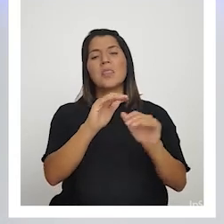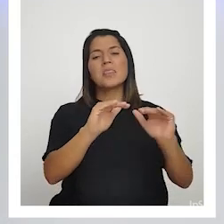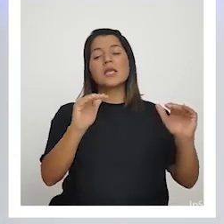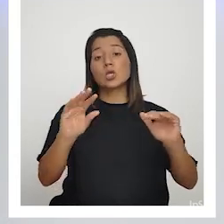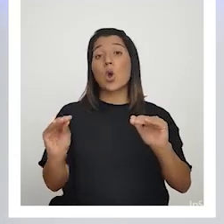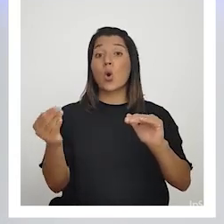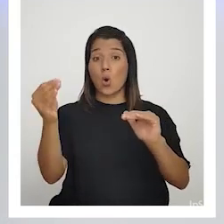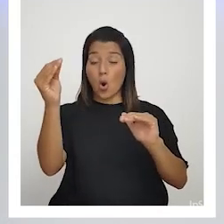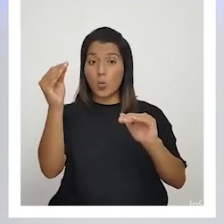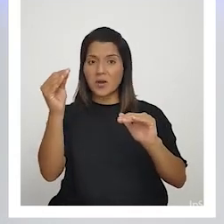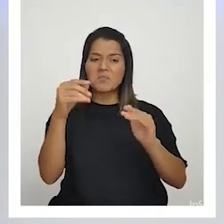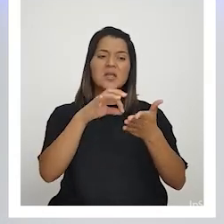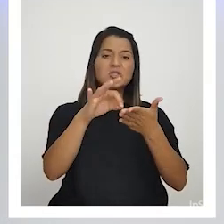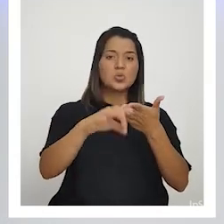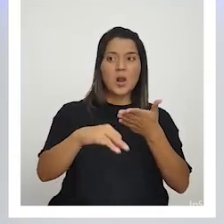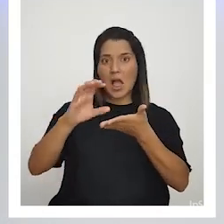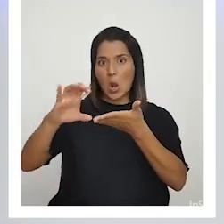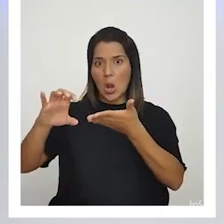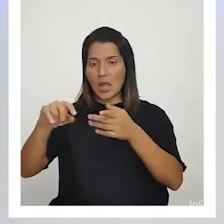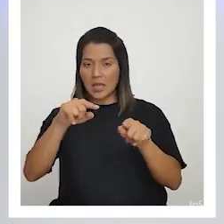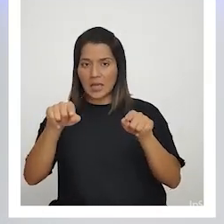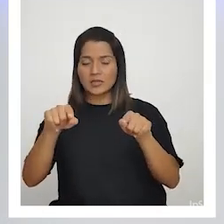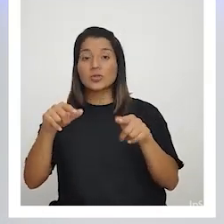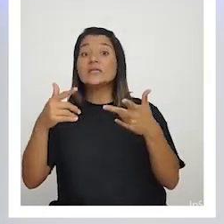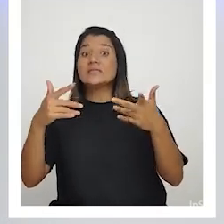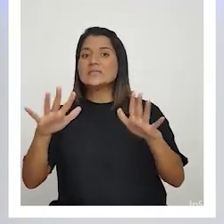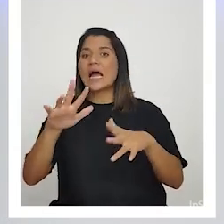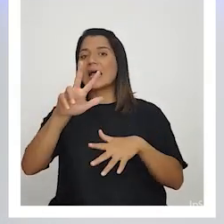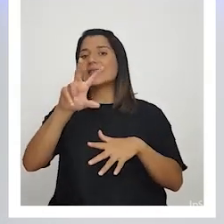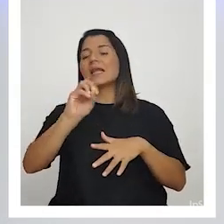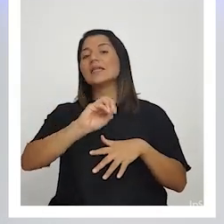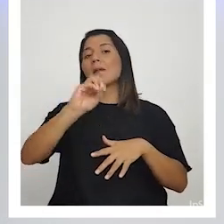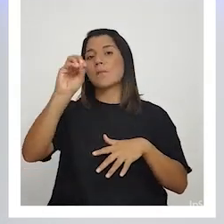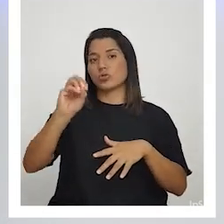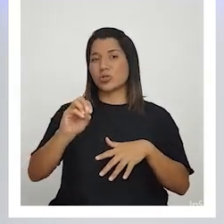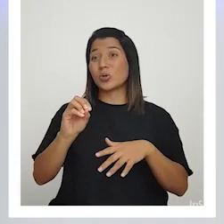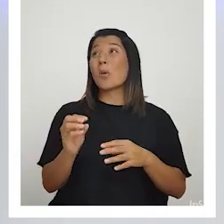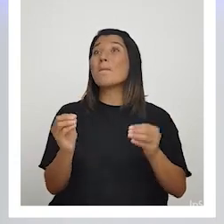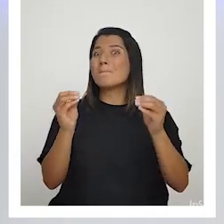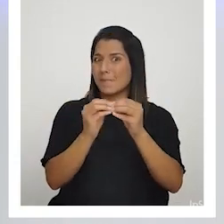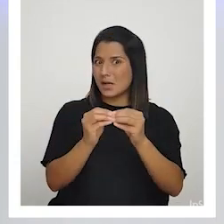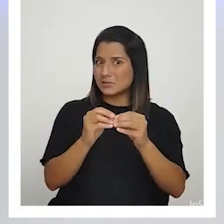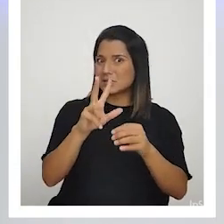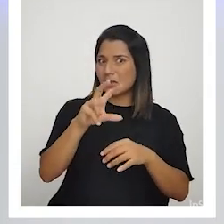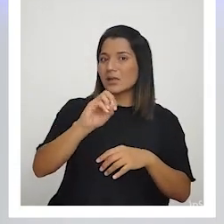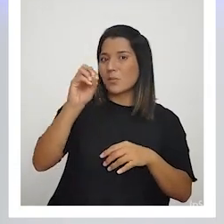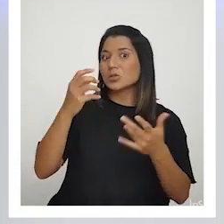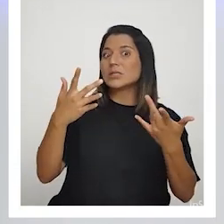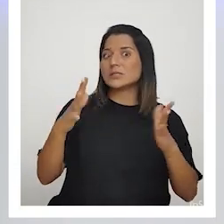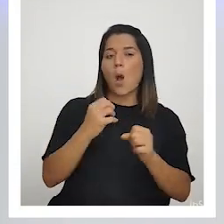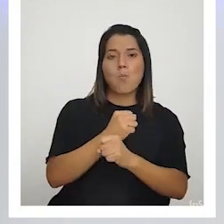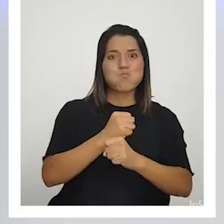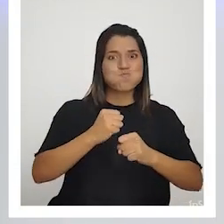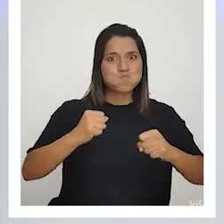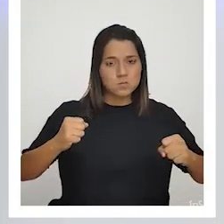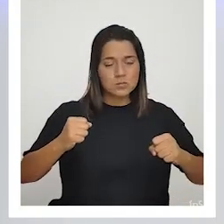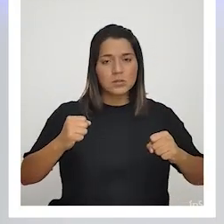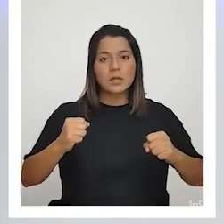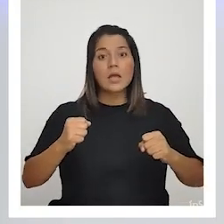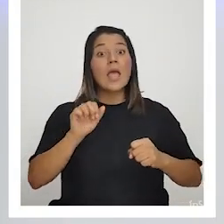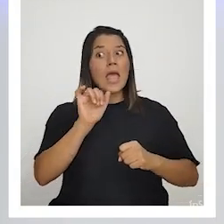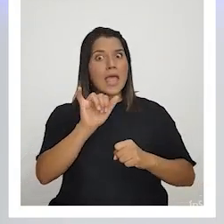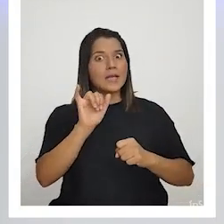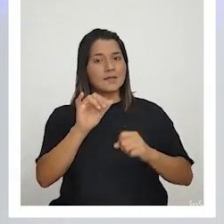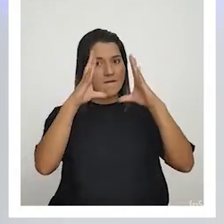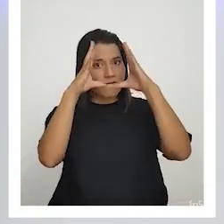etapa colegial, ya un 30%, más de un 30% presenta obesidad o sobrepeso. Estas son cifras alarmantes.